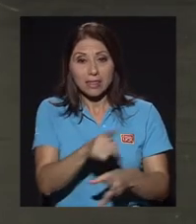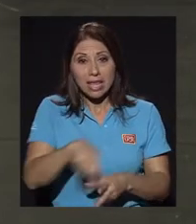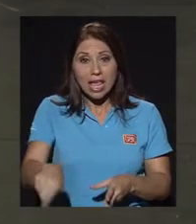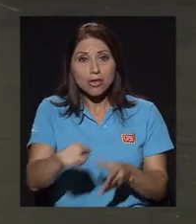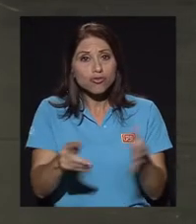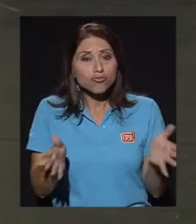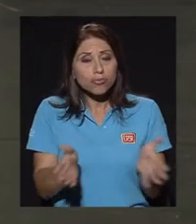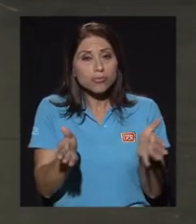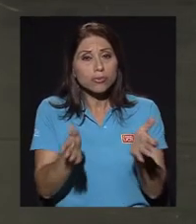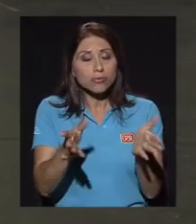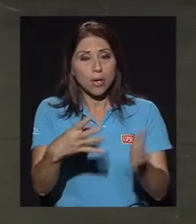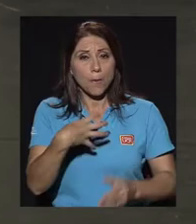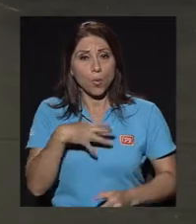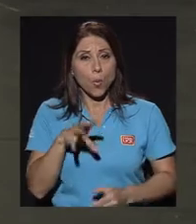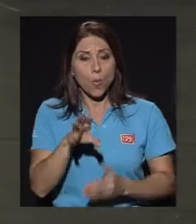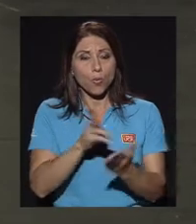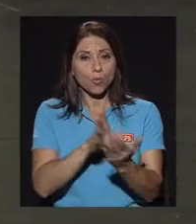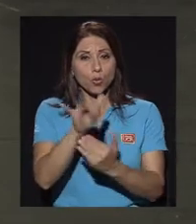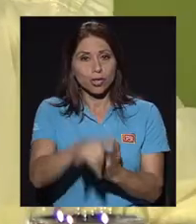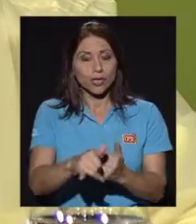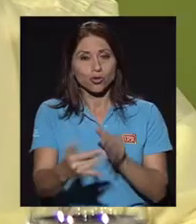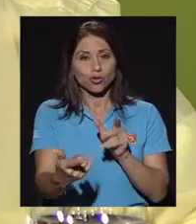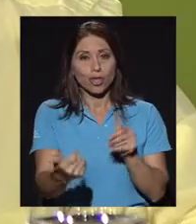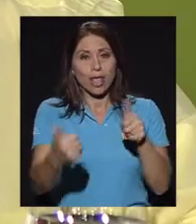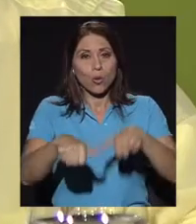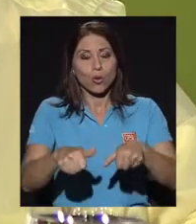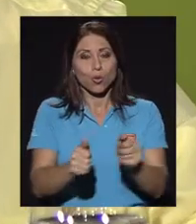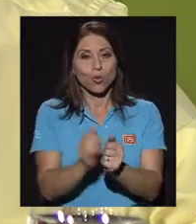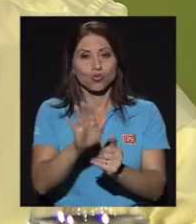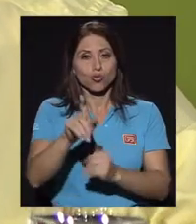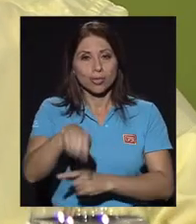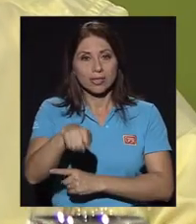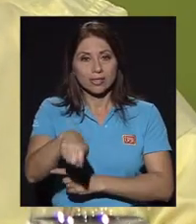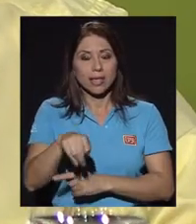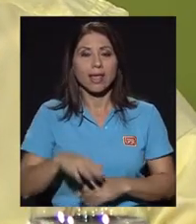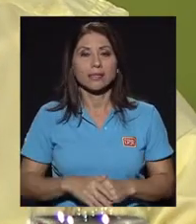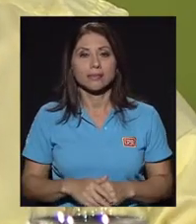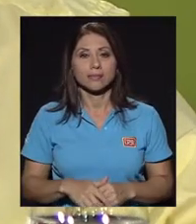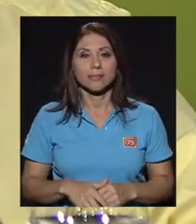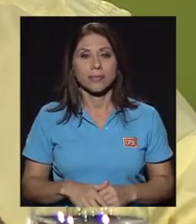propios proyectos y de acuerdo a sus necesidades. Tenemos también